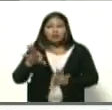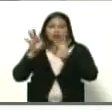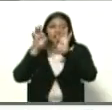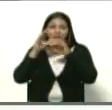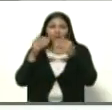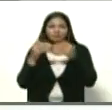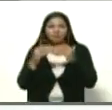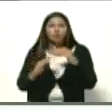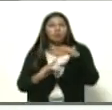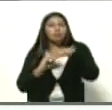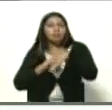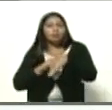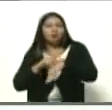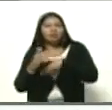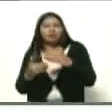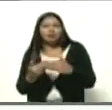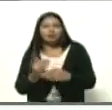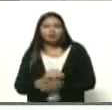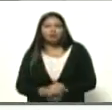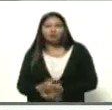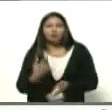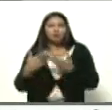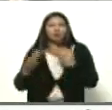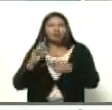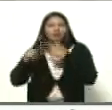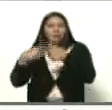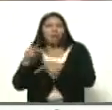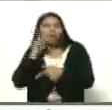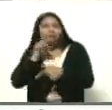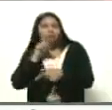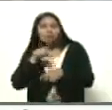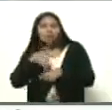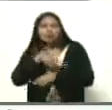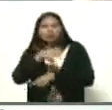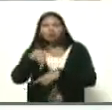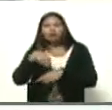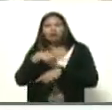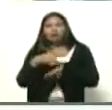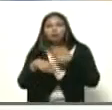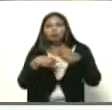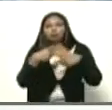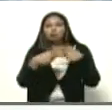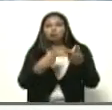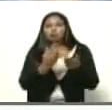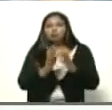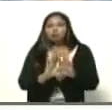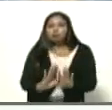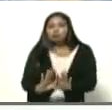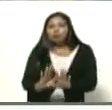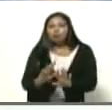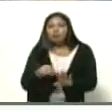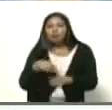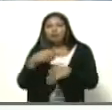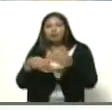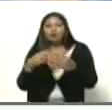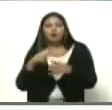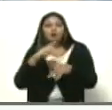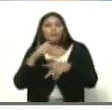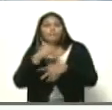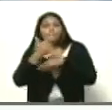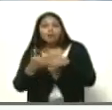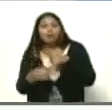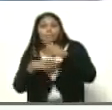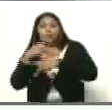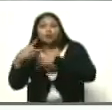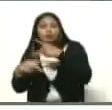un timing, y no importa que la cosa sea mentira después, pero en el tiempo en el que esa indignación está, llevan adelante los planes políticos, que pueden